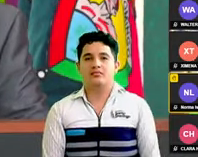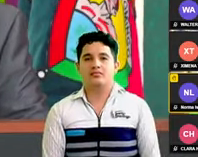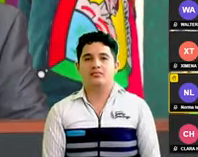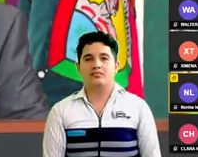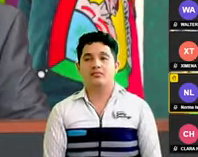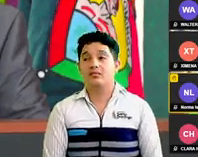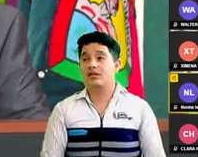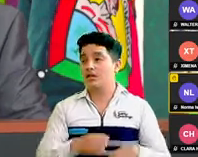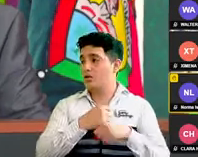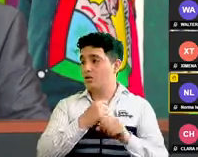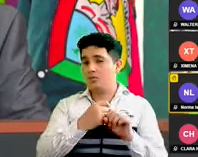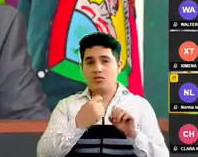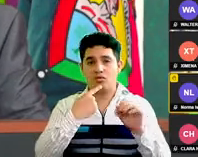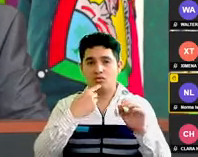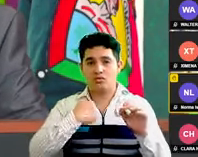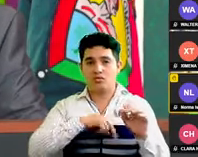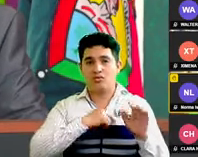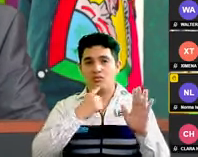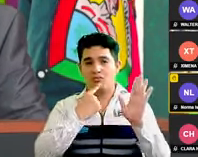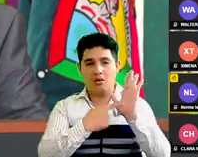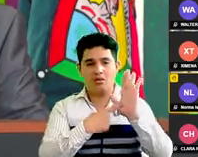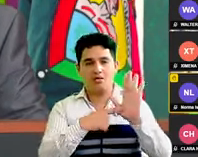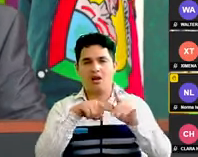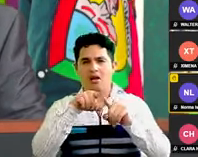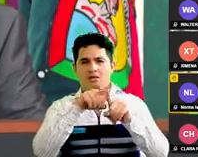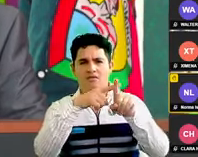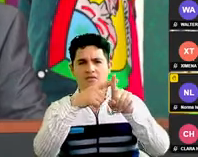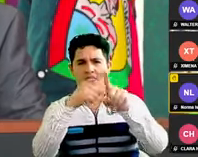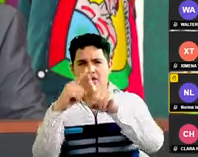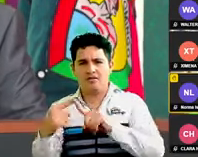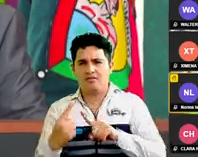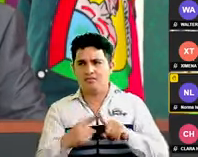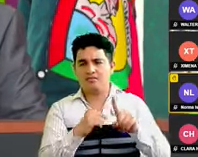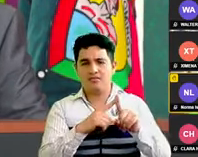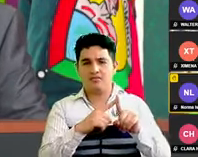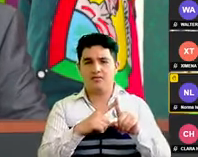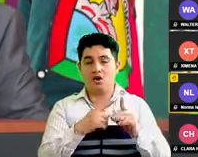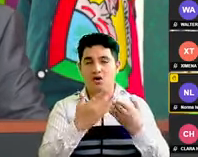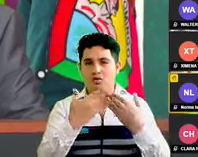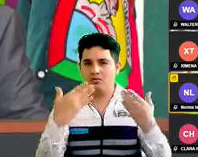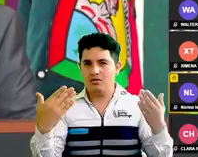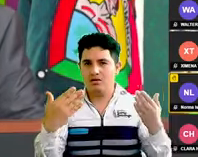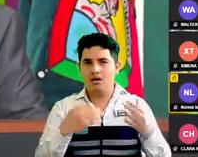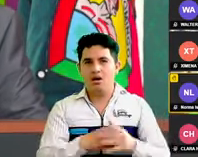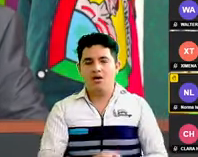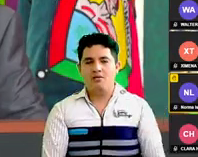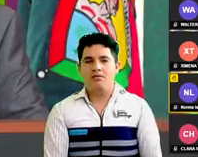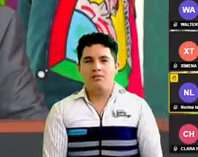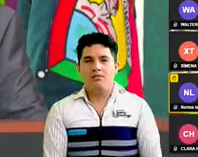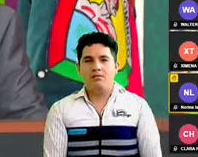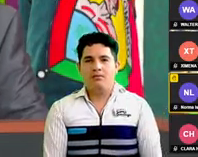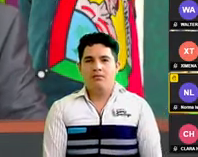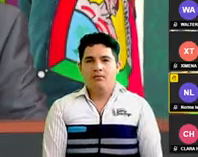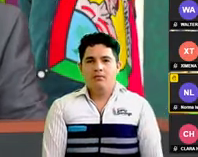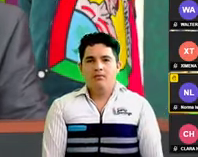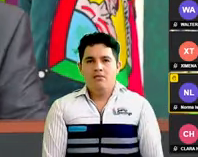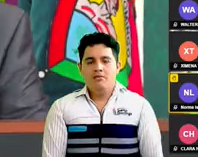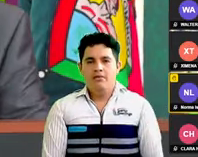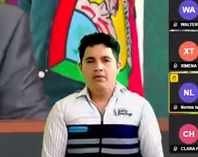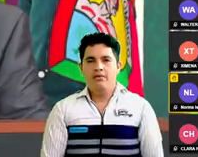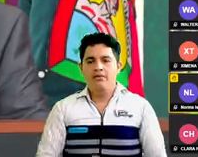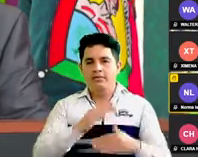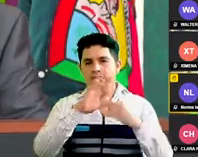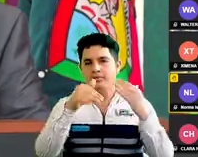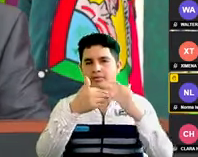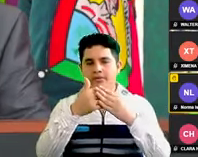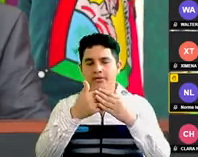como ejemplo en algunos ejes. Tampoco somos los maestros ni profesores de nadie, porque todos aprendemos de